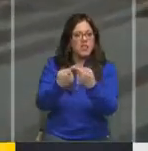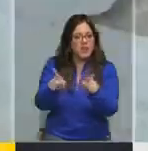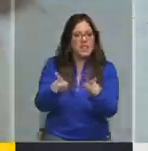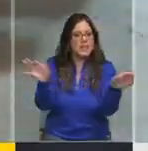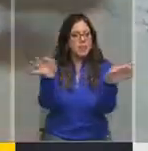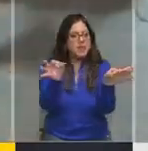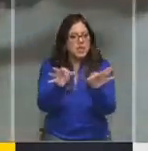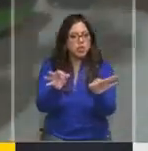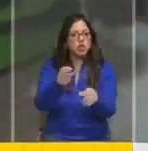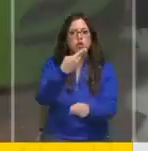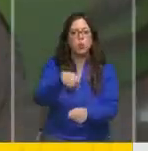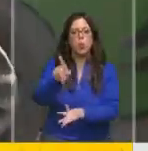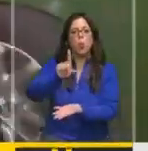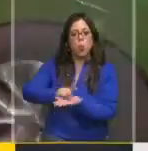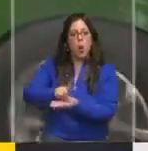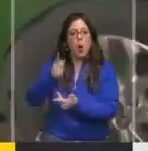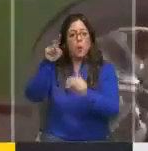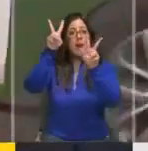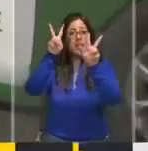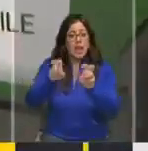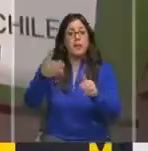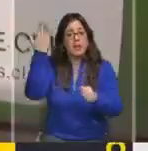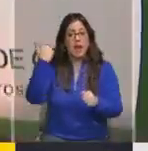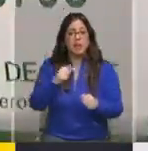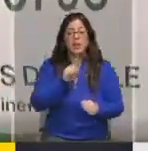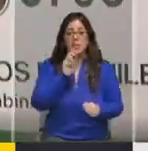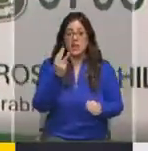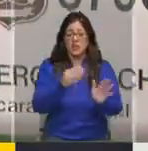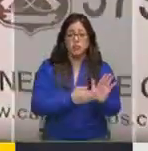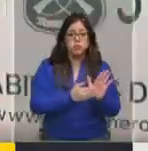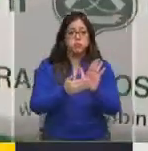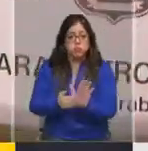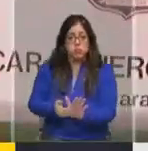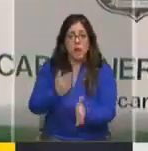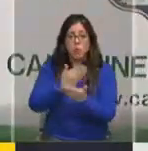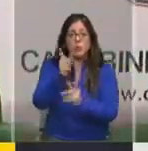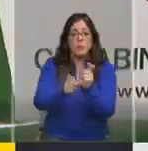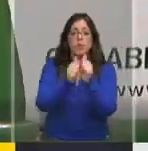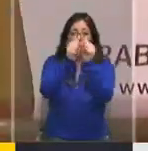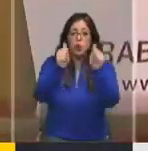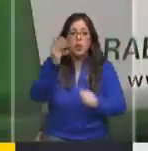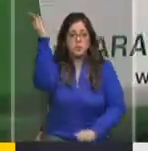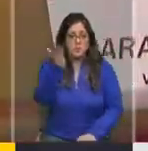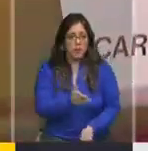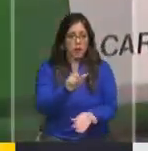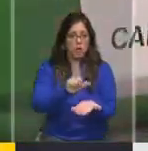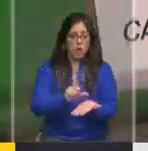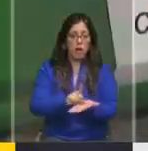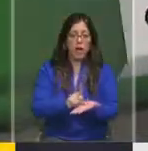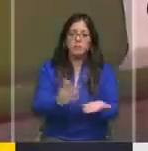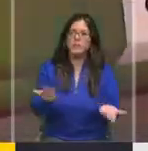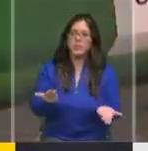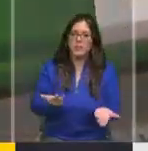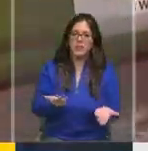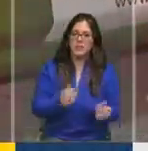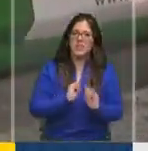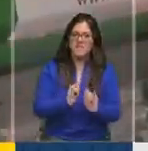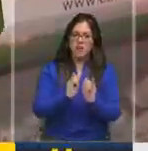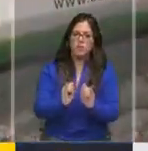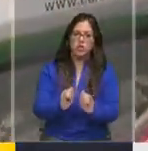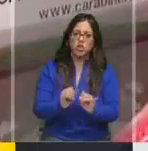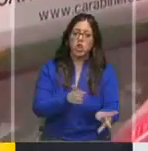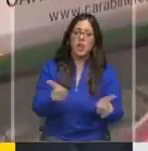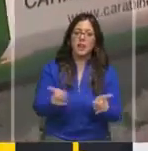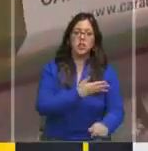local. El tema, y que nosotros lo mostramos en su momento en Tele13 cuando finalmente las autoridades clausuran este lugar, es que según datos de la propia